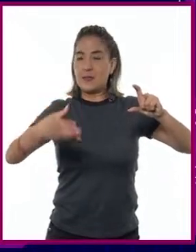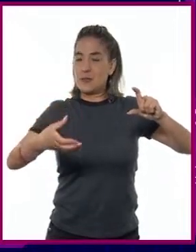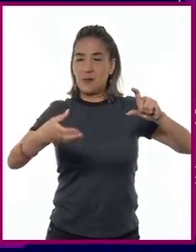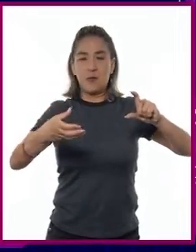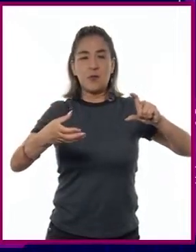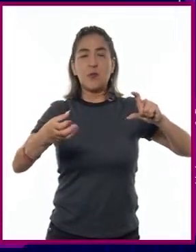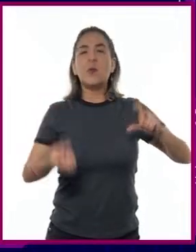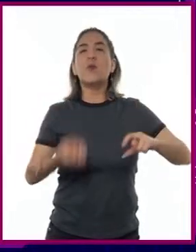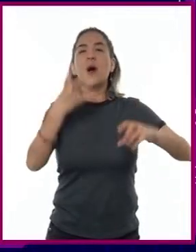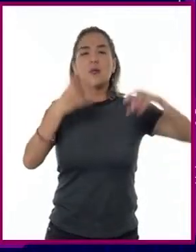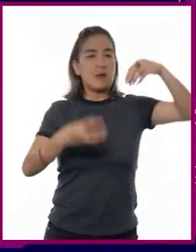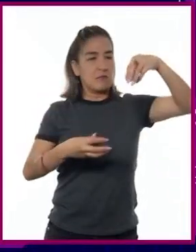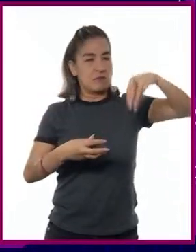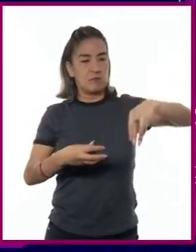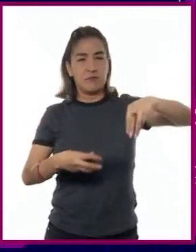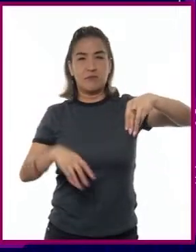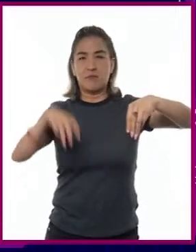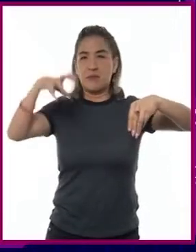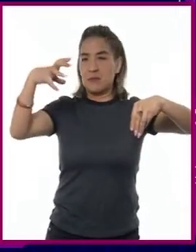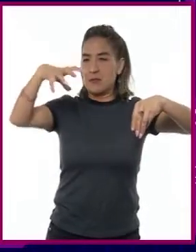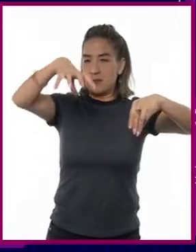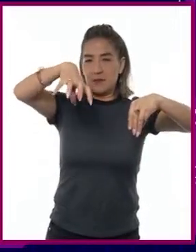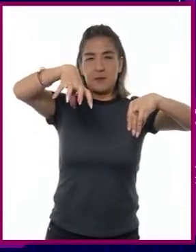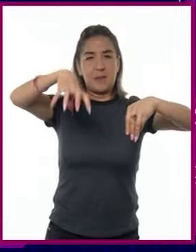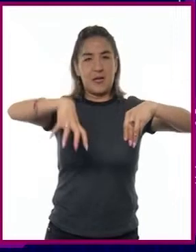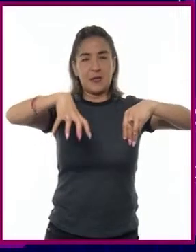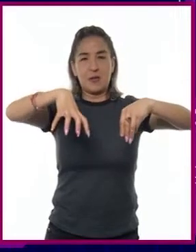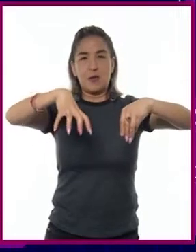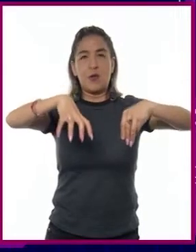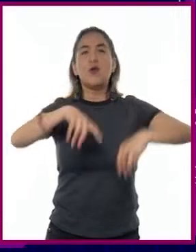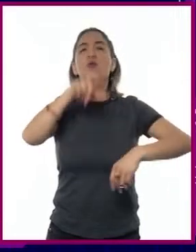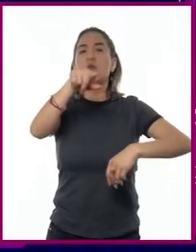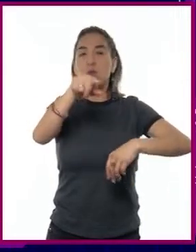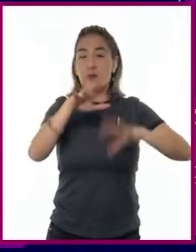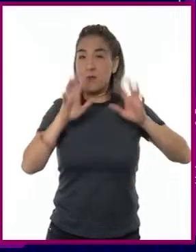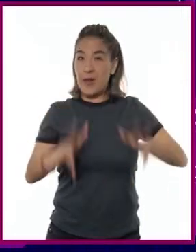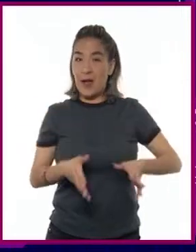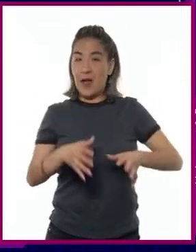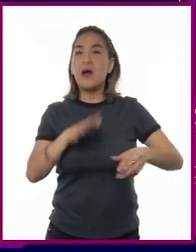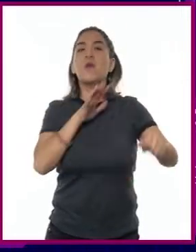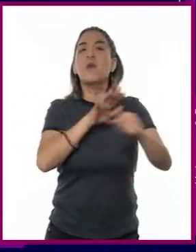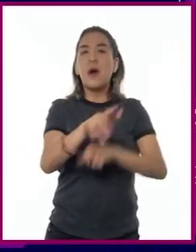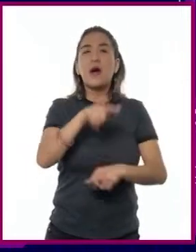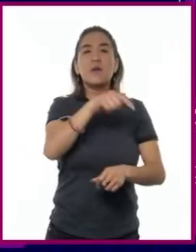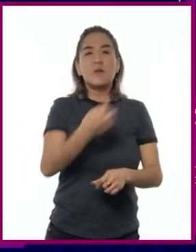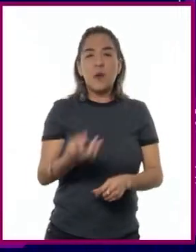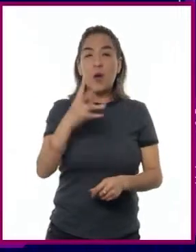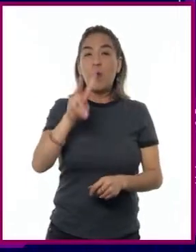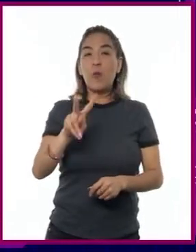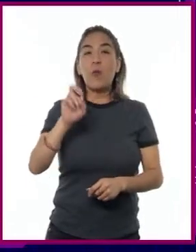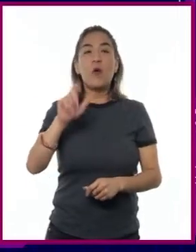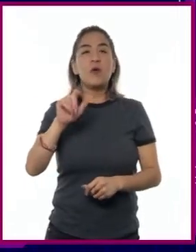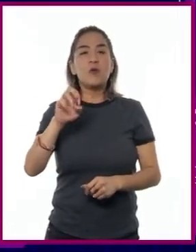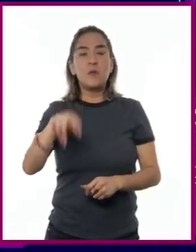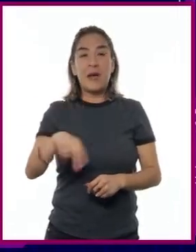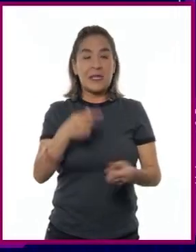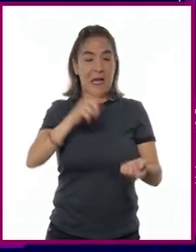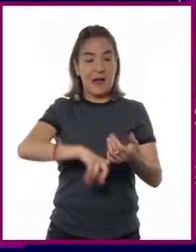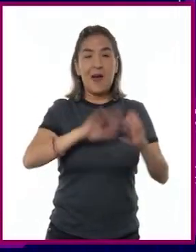la pila con una mano. Así, estarán señalando el volumen externo de la